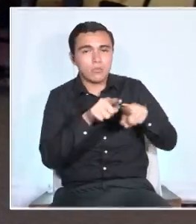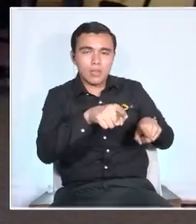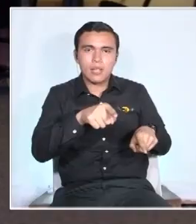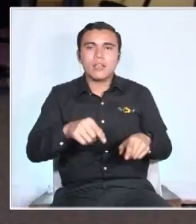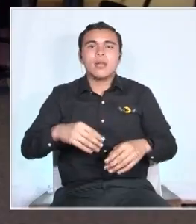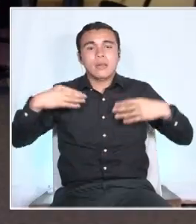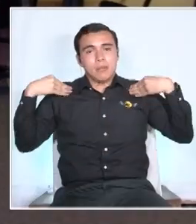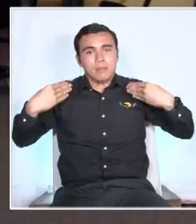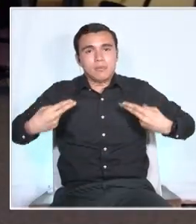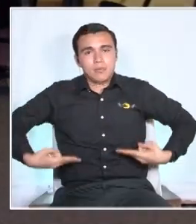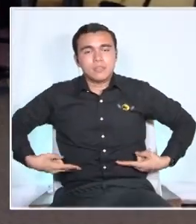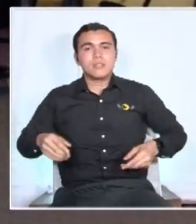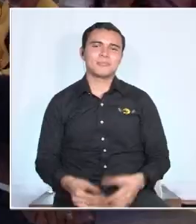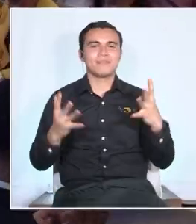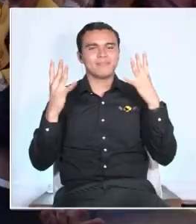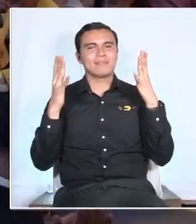va a vestir como ella.